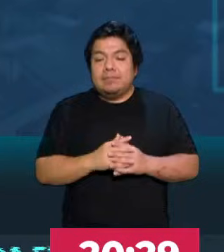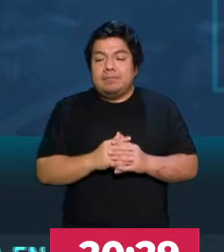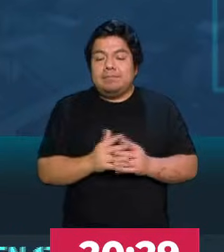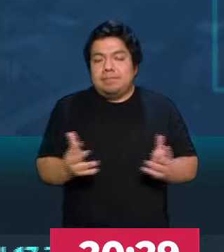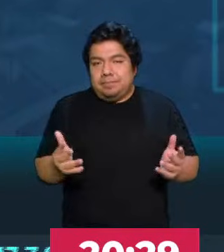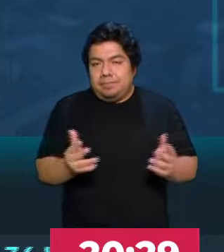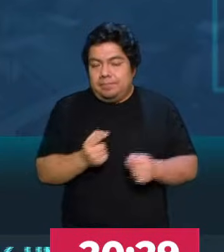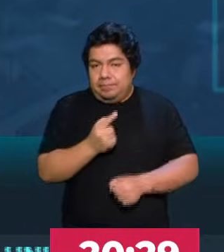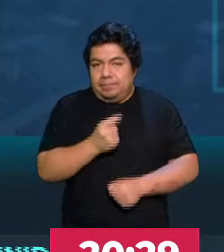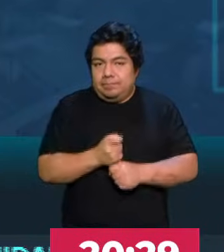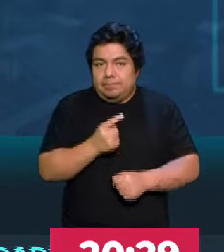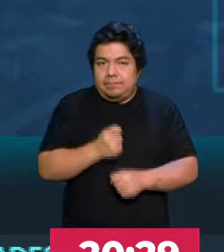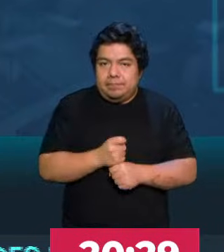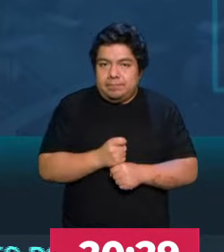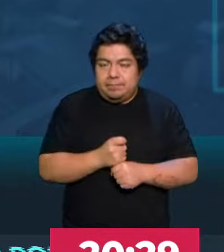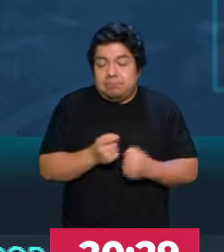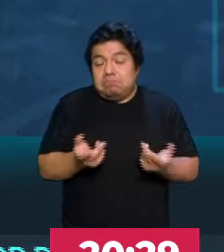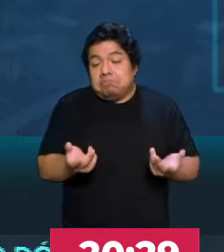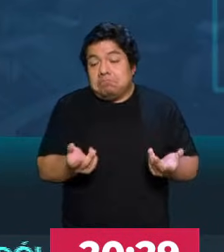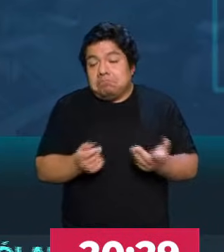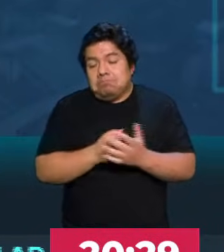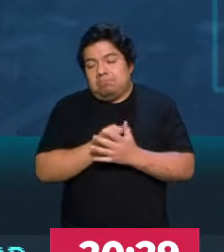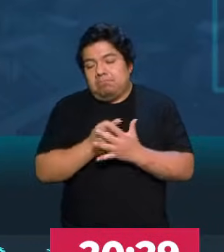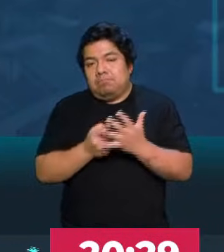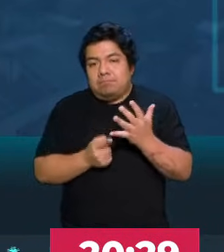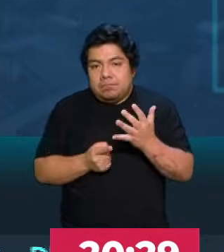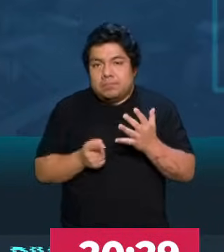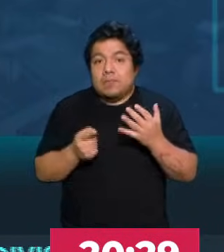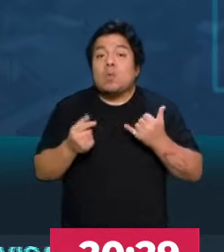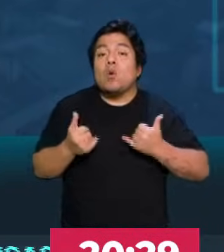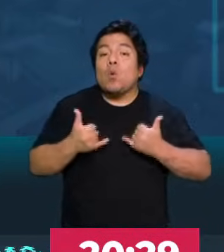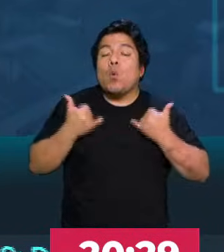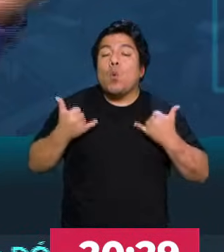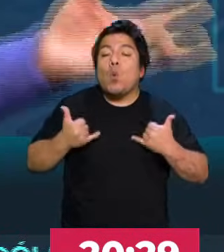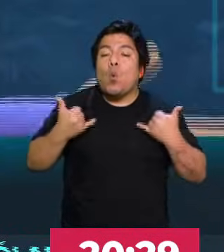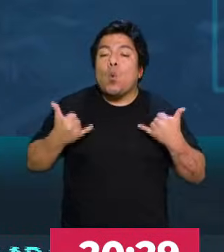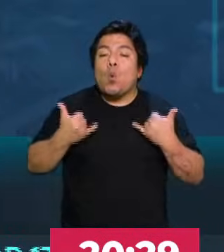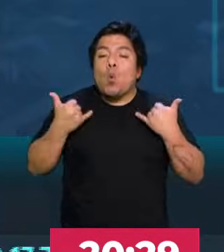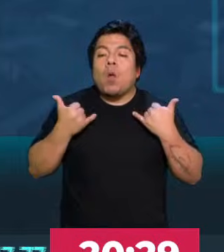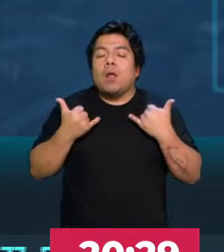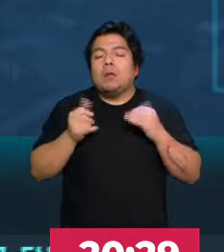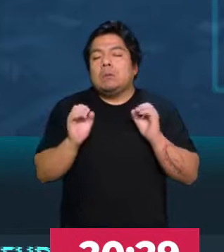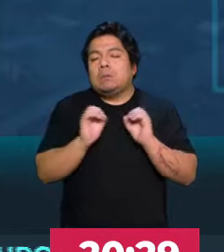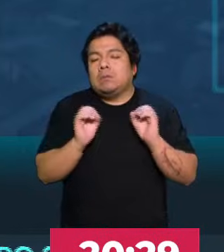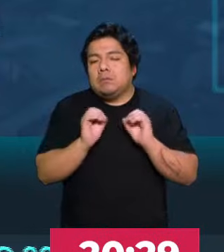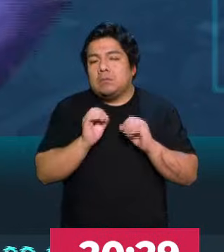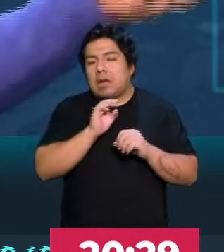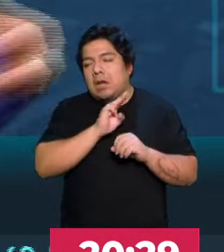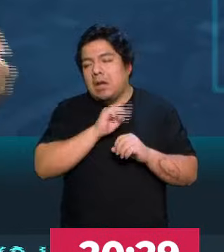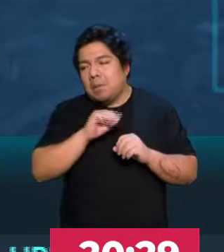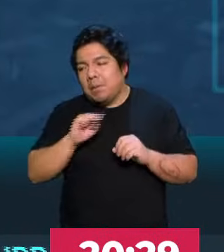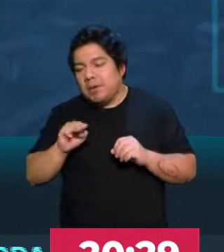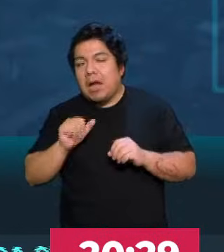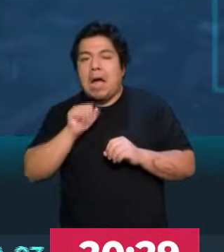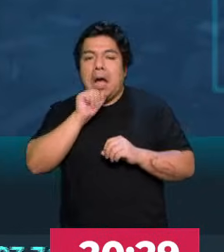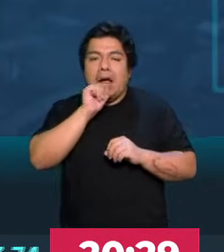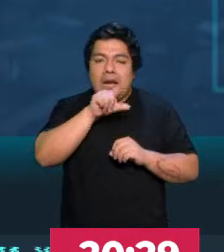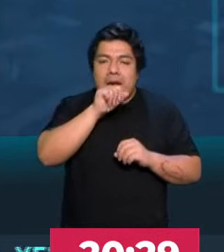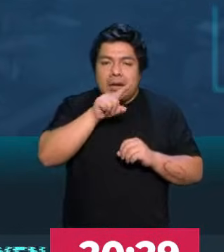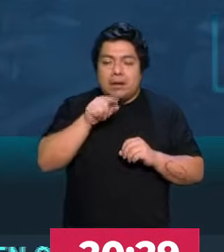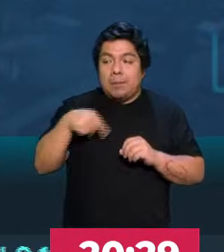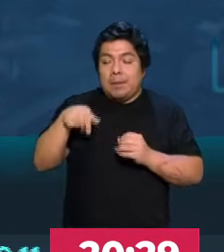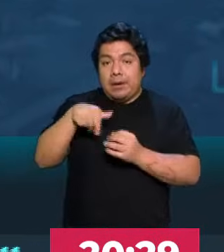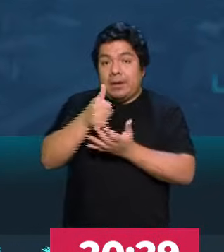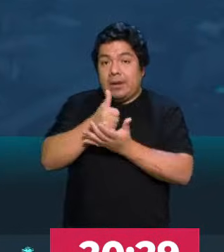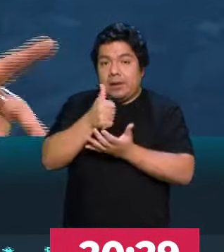es un primer punto. Y eso ha traído muchos, sobre todo jóvenes, que aunque sean de sus padres, ¿no? De Michoacán o de Jalisco, bueno, pero han visto en la ciudad